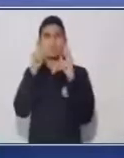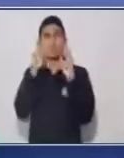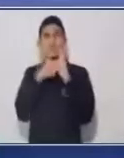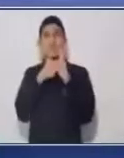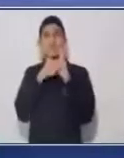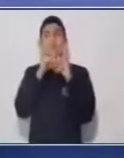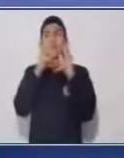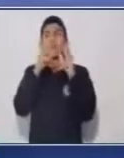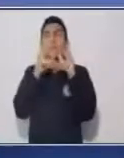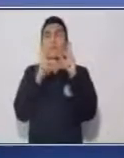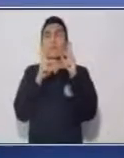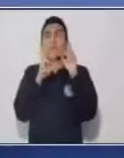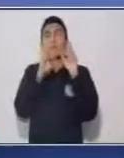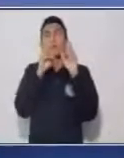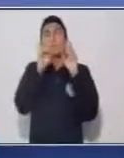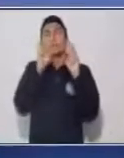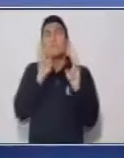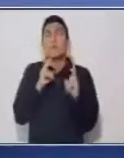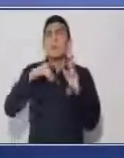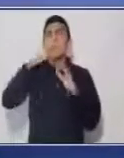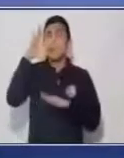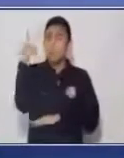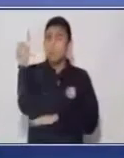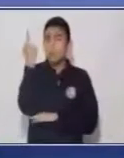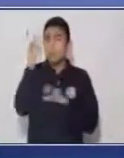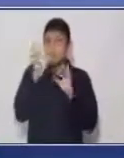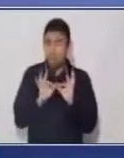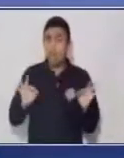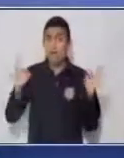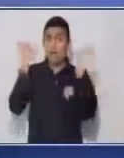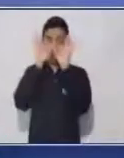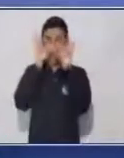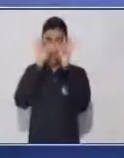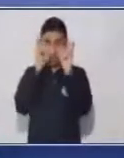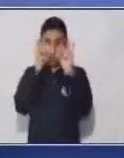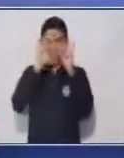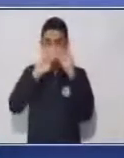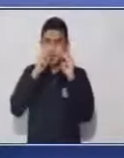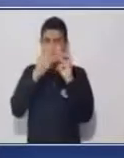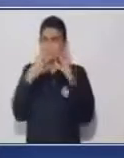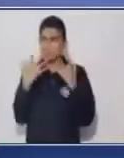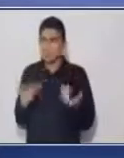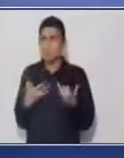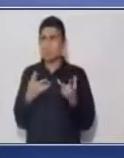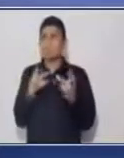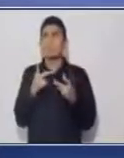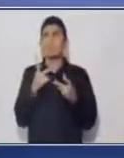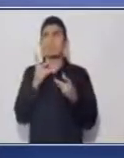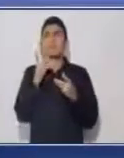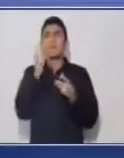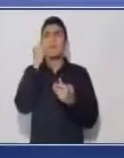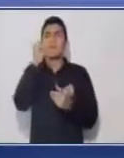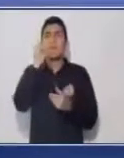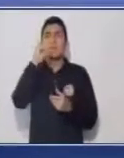con el desarrollo de un tema muy importante en matemáticas, que es integrales.